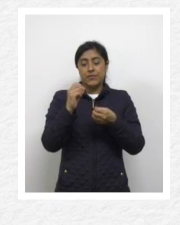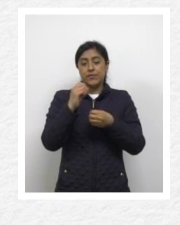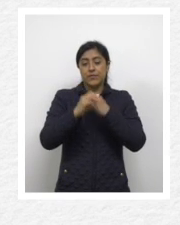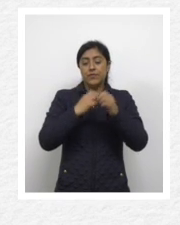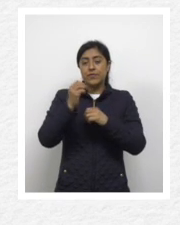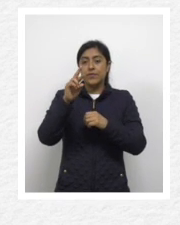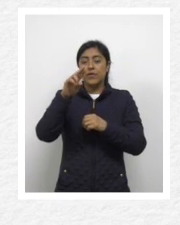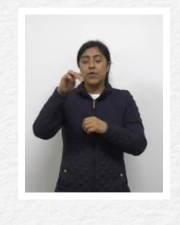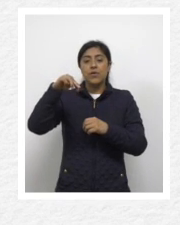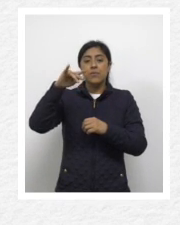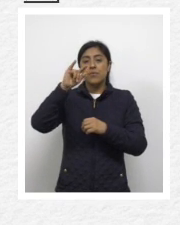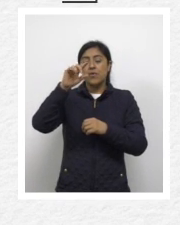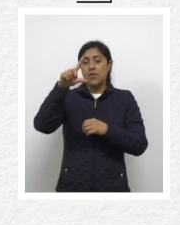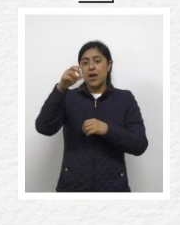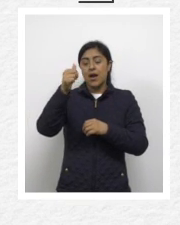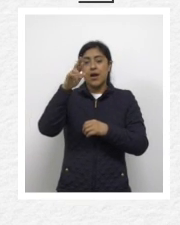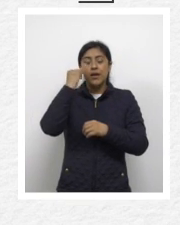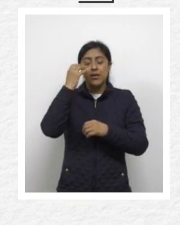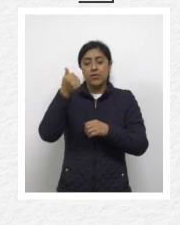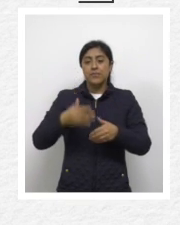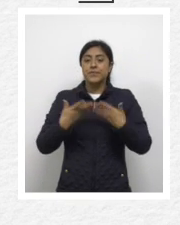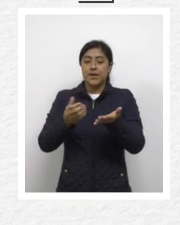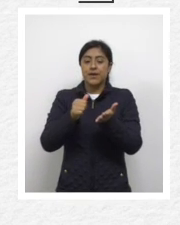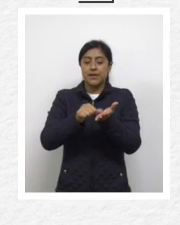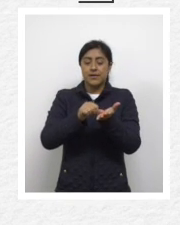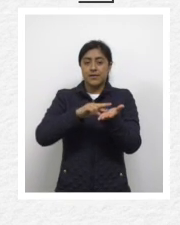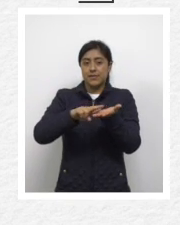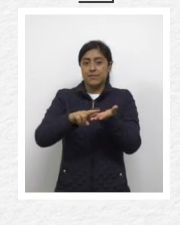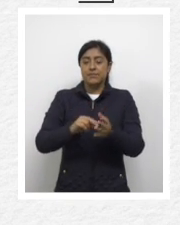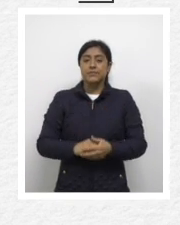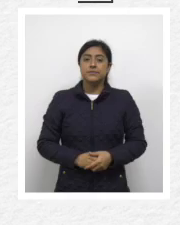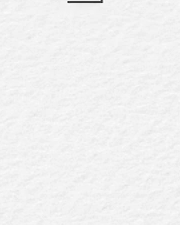Y un formulario que proporciona RENAP en la oficina.